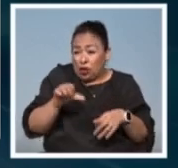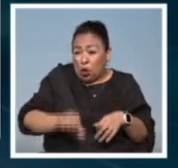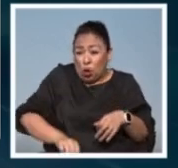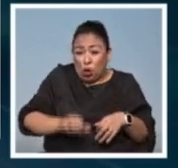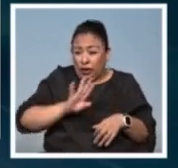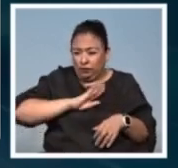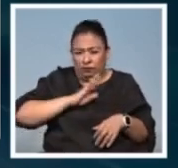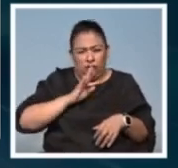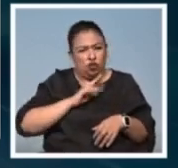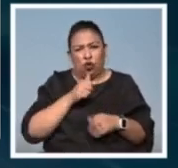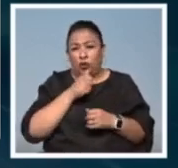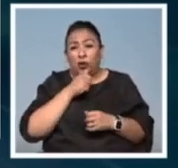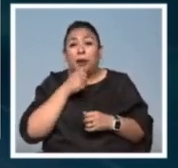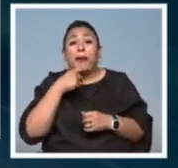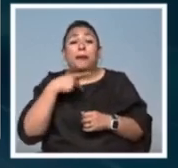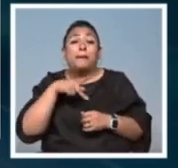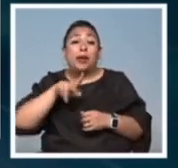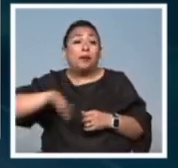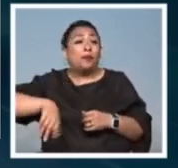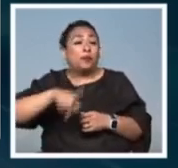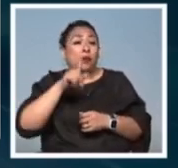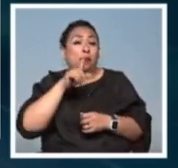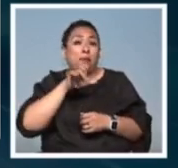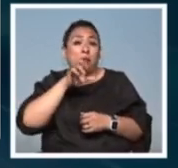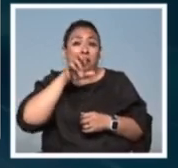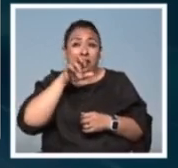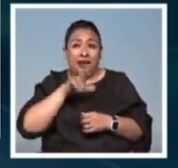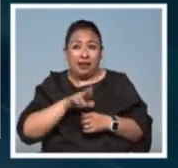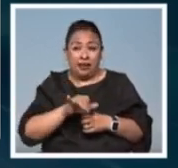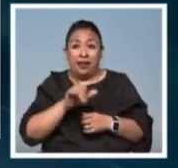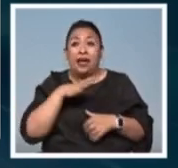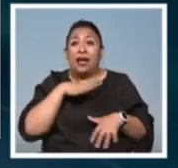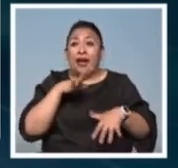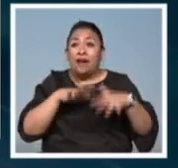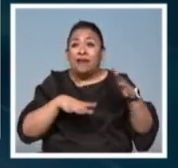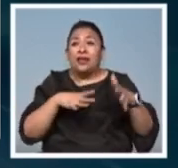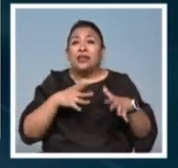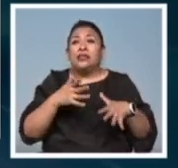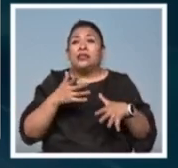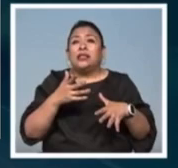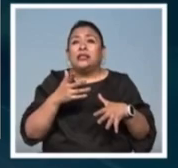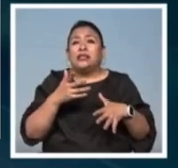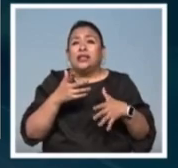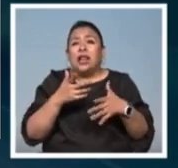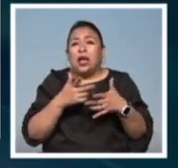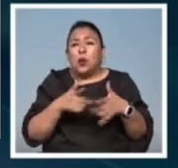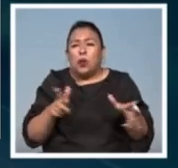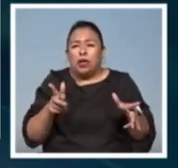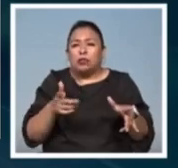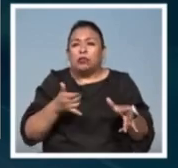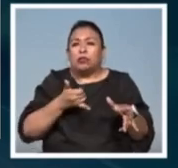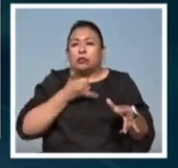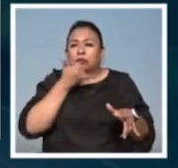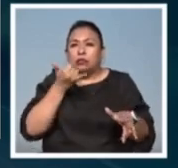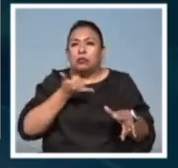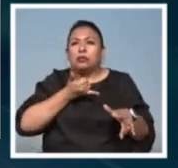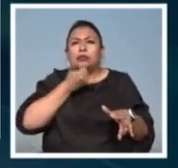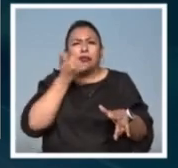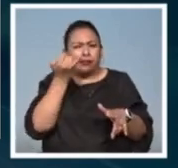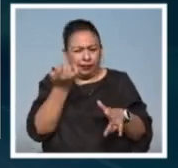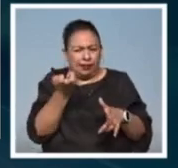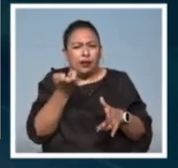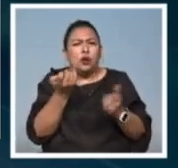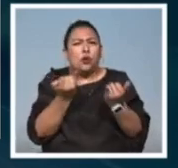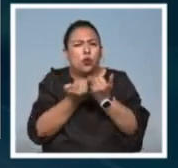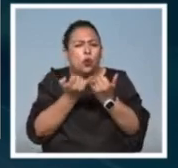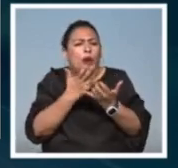siento que, como dijo Marina Tsvetaeva, uno a veces va trastabillando en el lenguaje y también es un acto amoroso